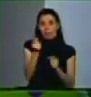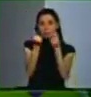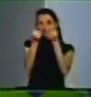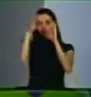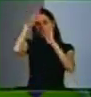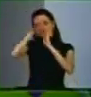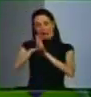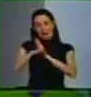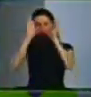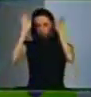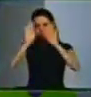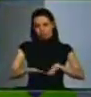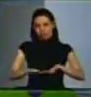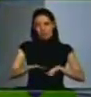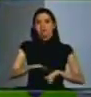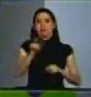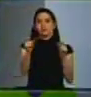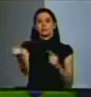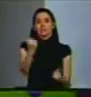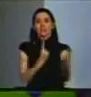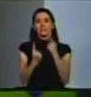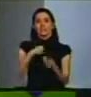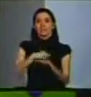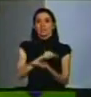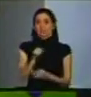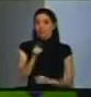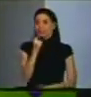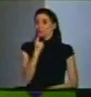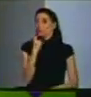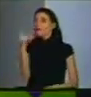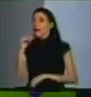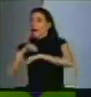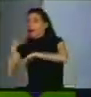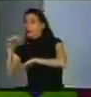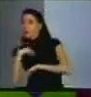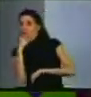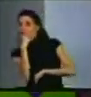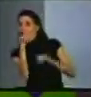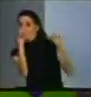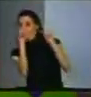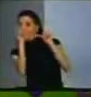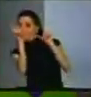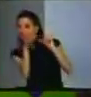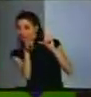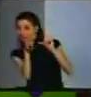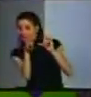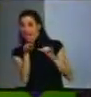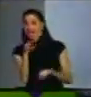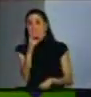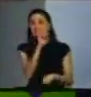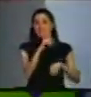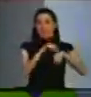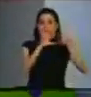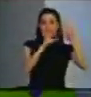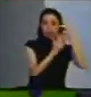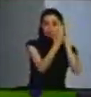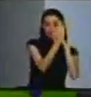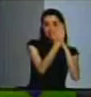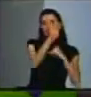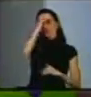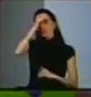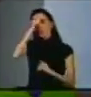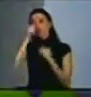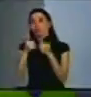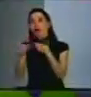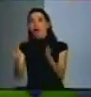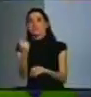los precios para quienes lo visiten el fin de semana, avisando que vieron su tienda en esta nota el sábado desde las 10 y el domingo a partir de